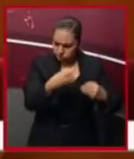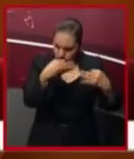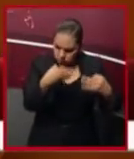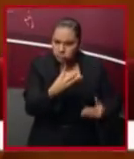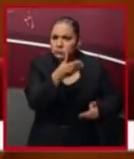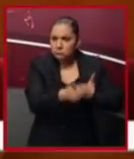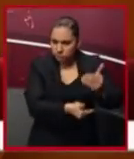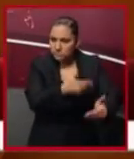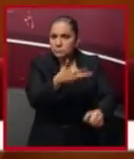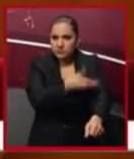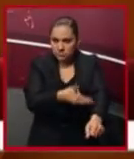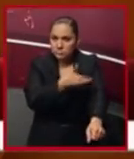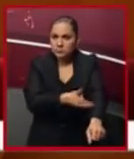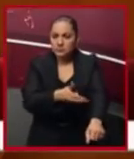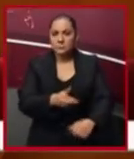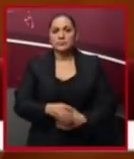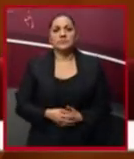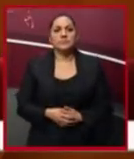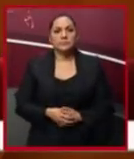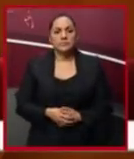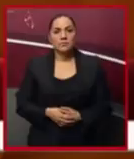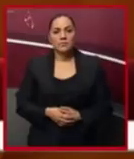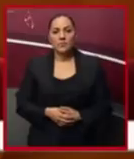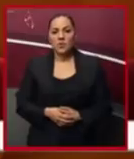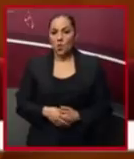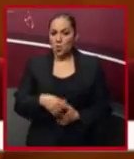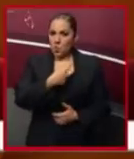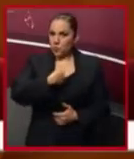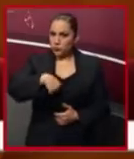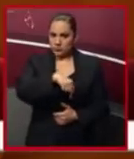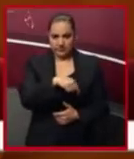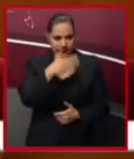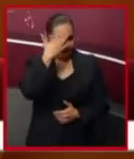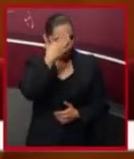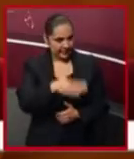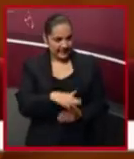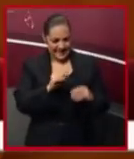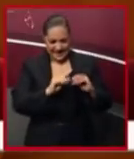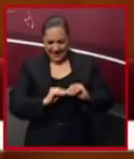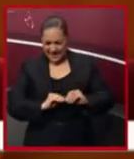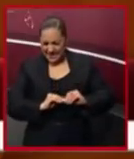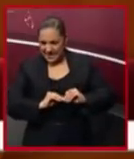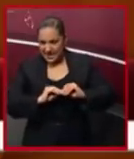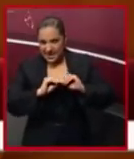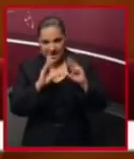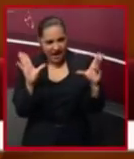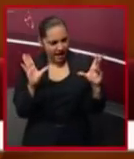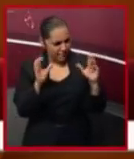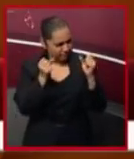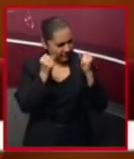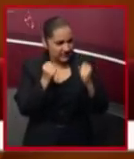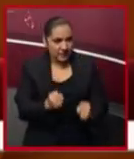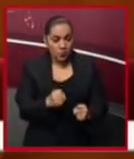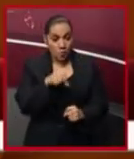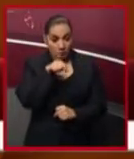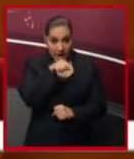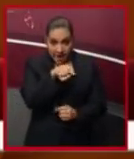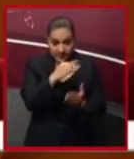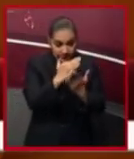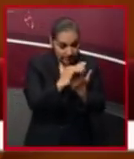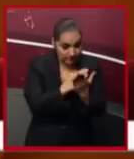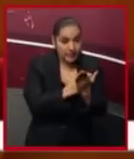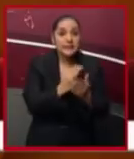Estamos claros que esta figura nos va a ayudar para que esos corruptos, en primer